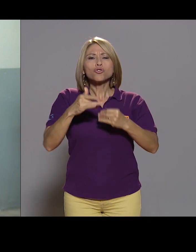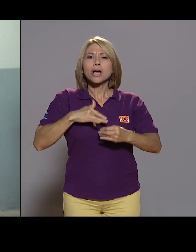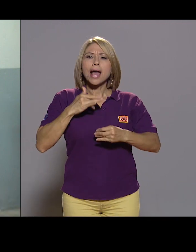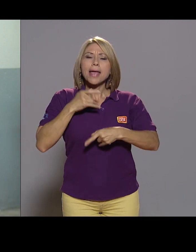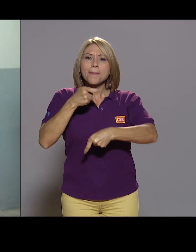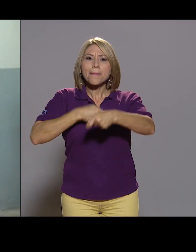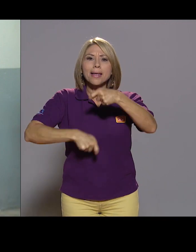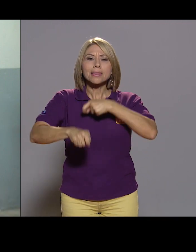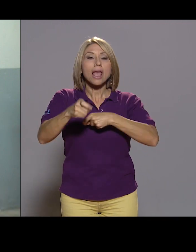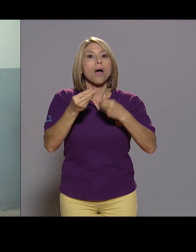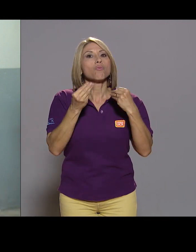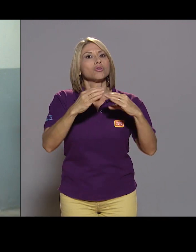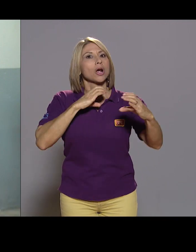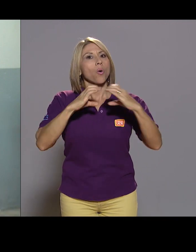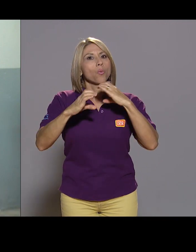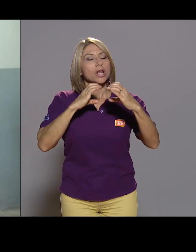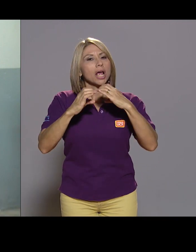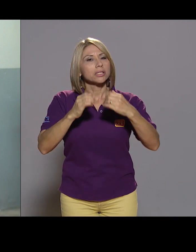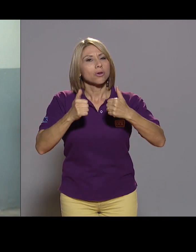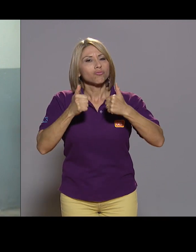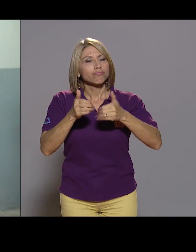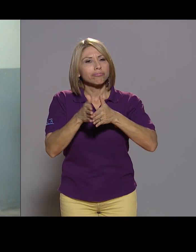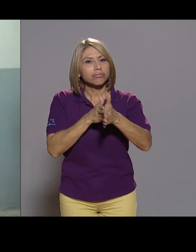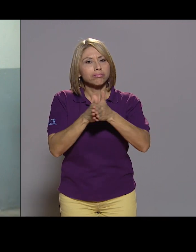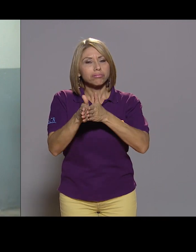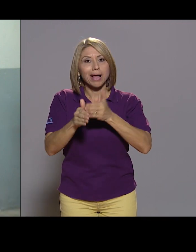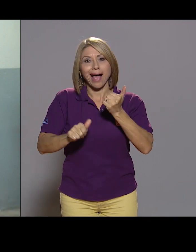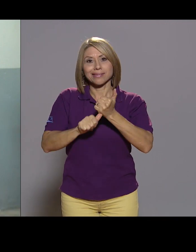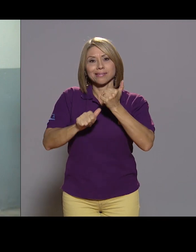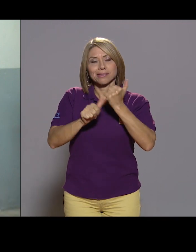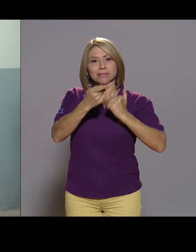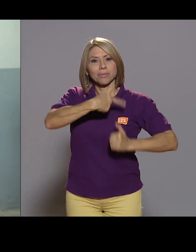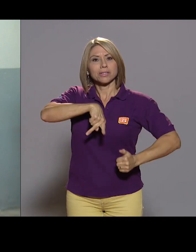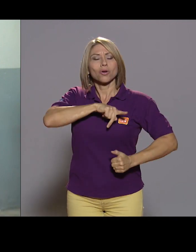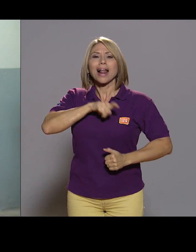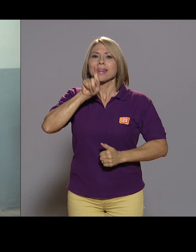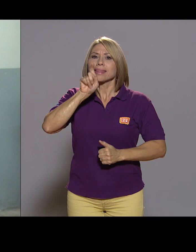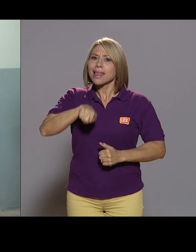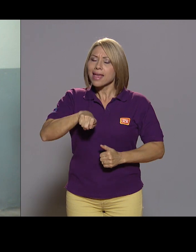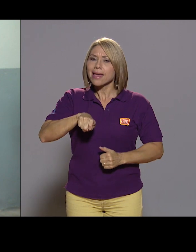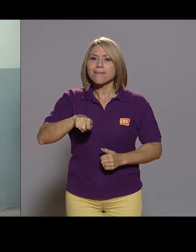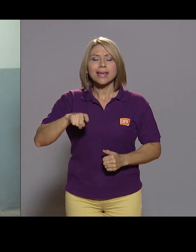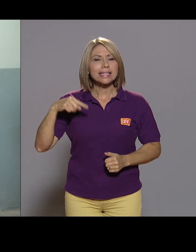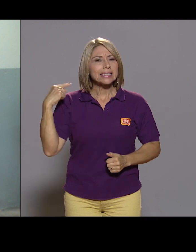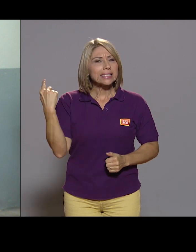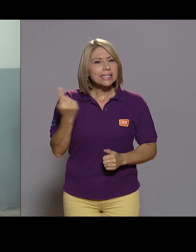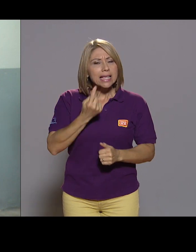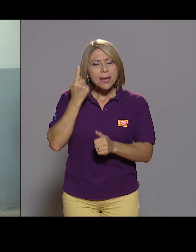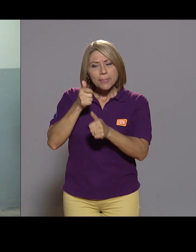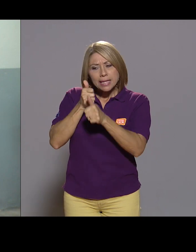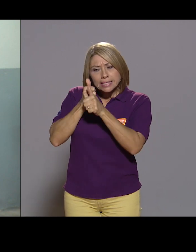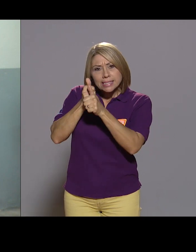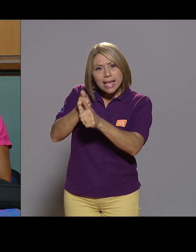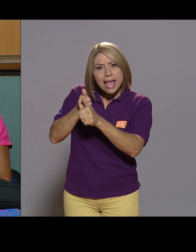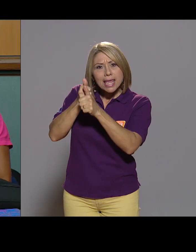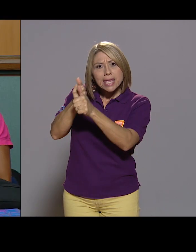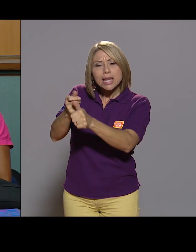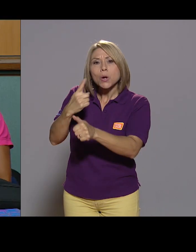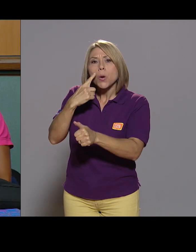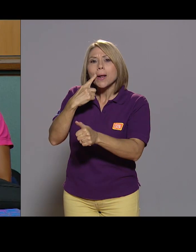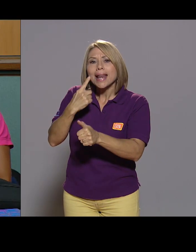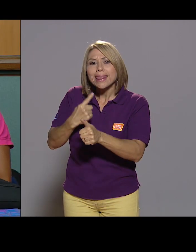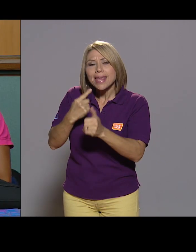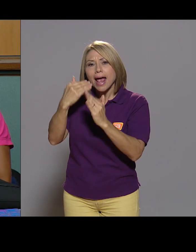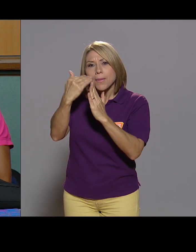comunicación asertiva, ¿verdad? El asistente personal tiene que seguir siempre las indicaciones de